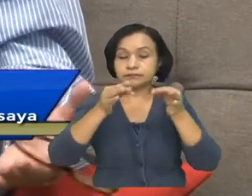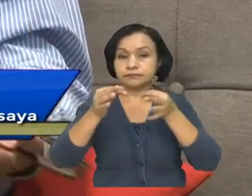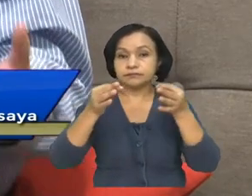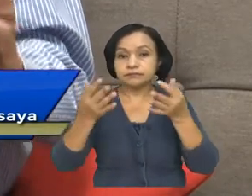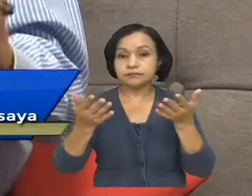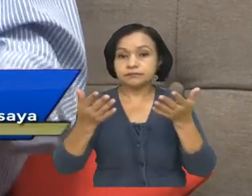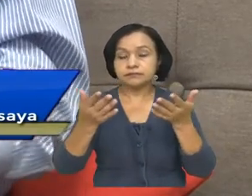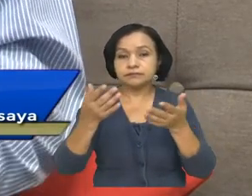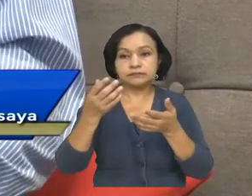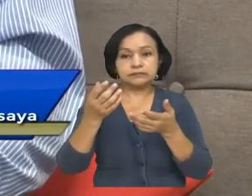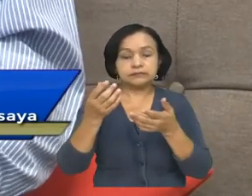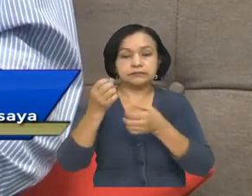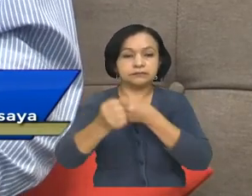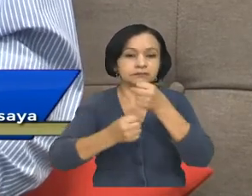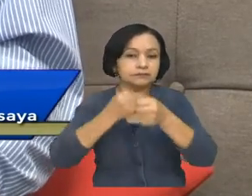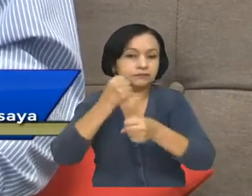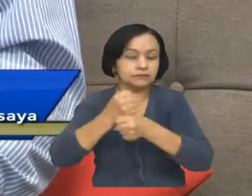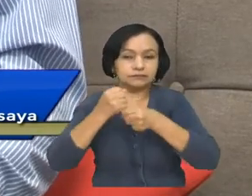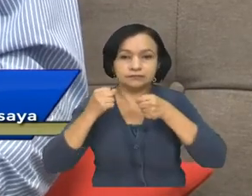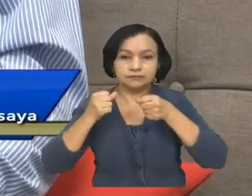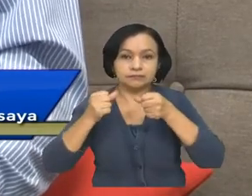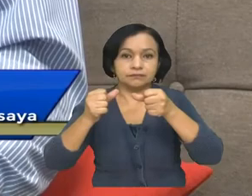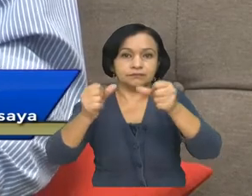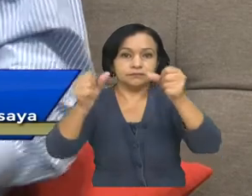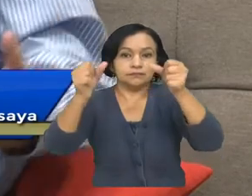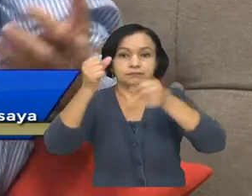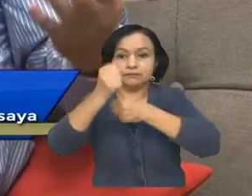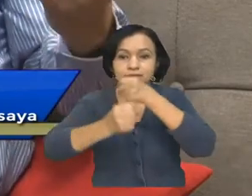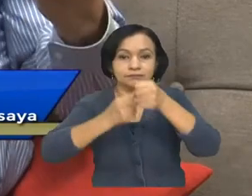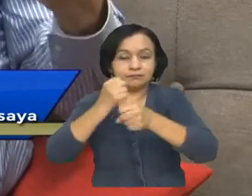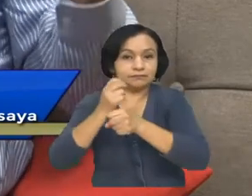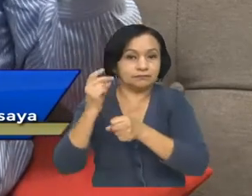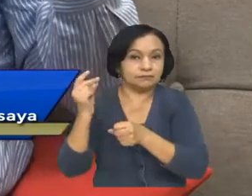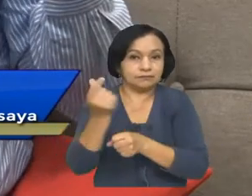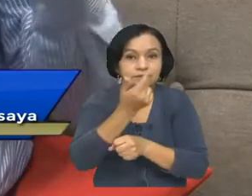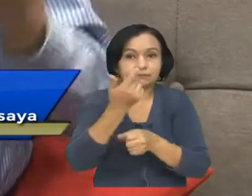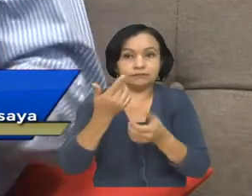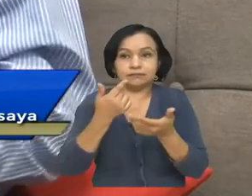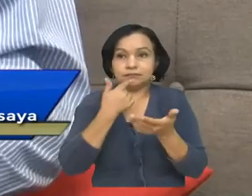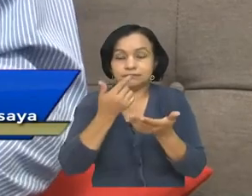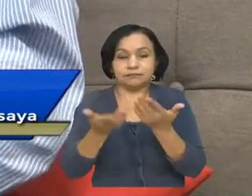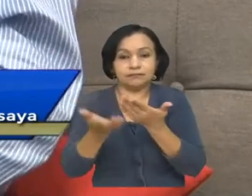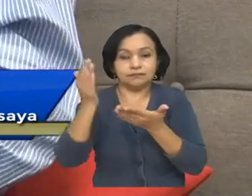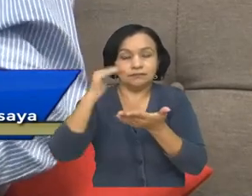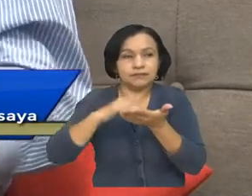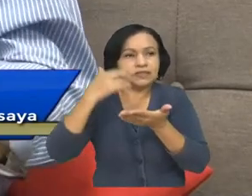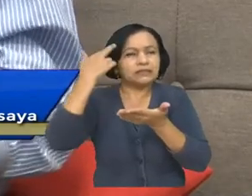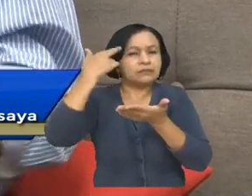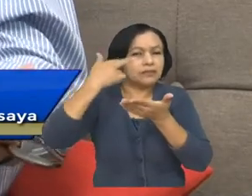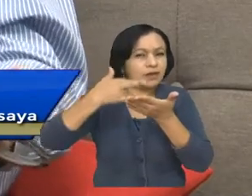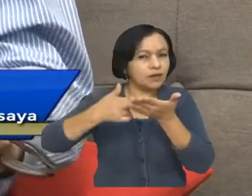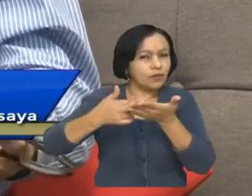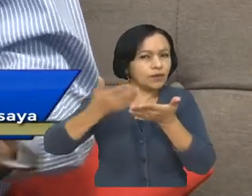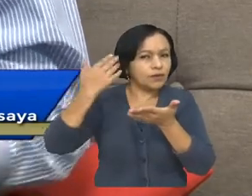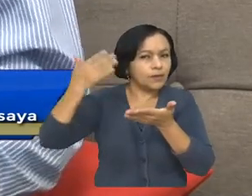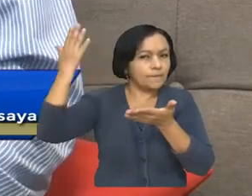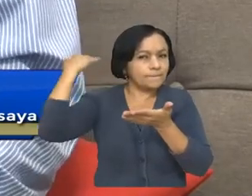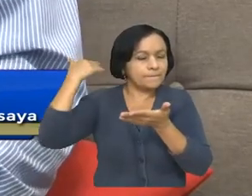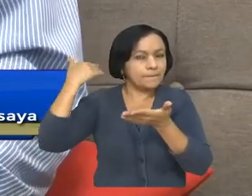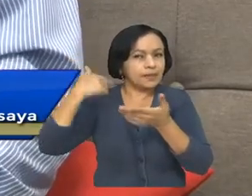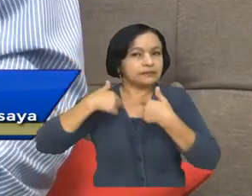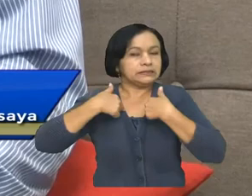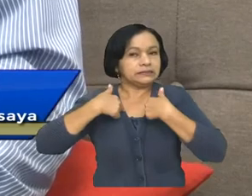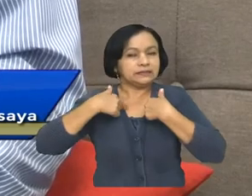es implacable, el tiempo pasa rápidamente, y yo como te decía, vuelvo a ver atrás y tal vez ni me creo que yo anduve en